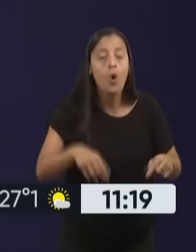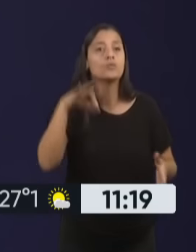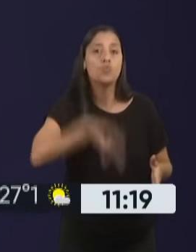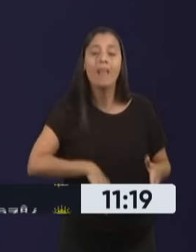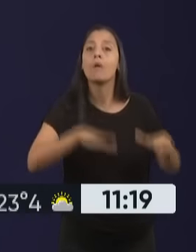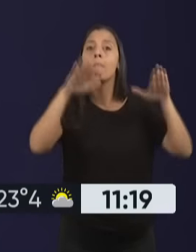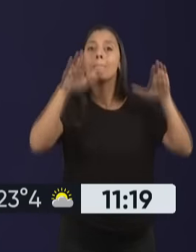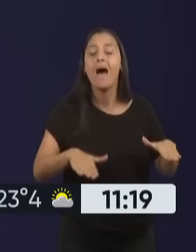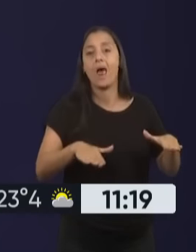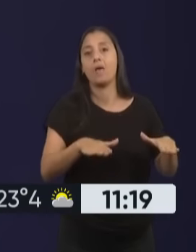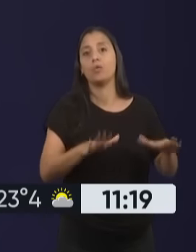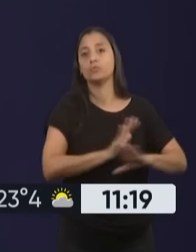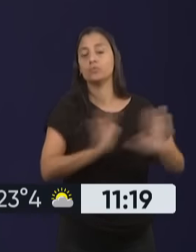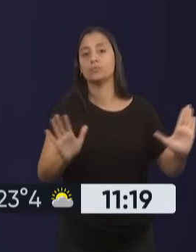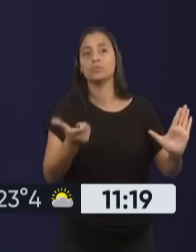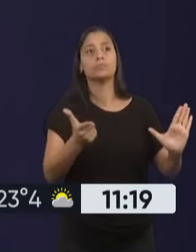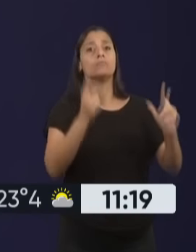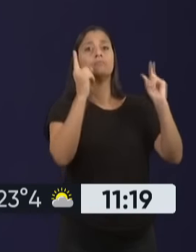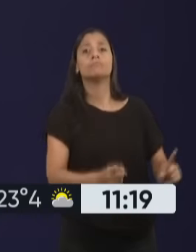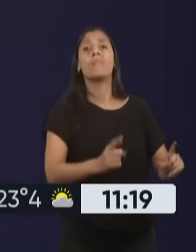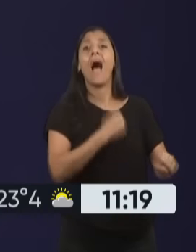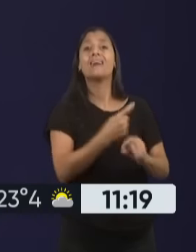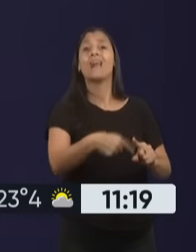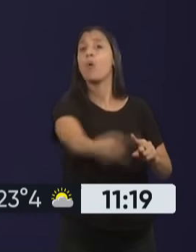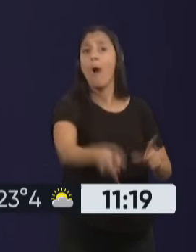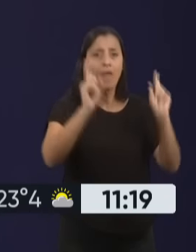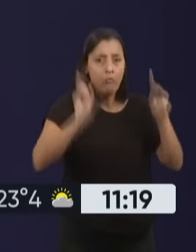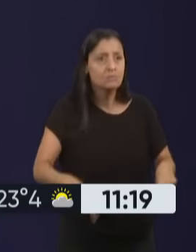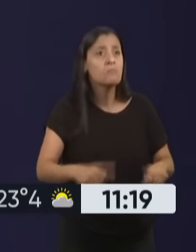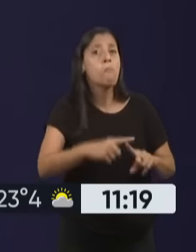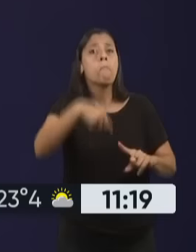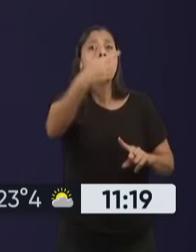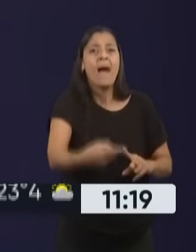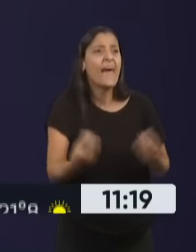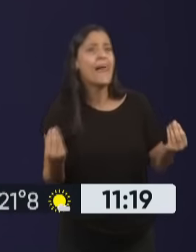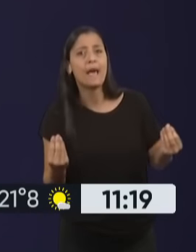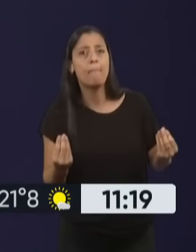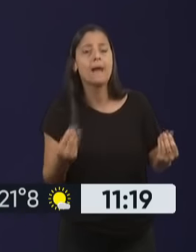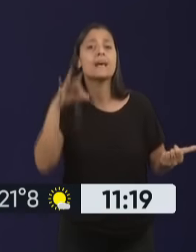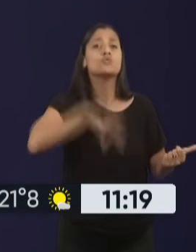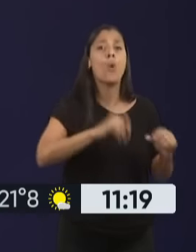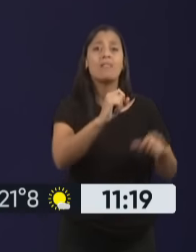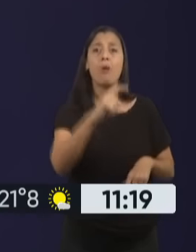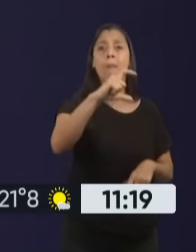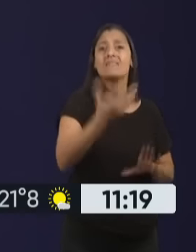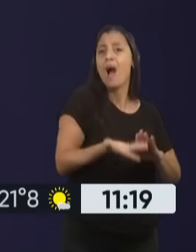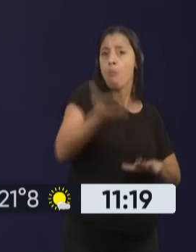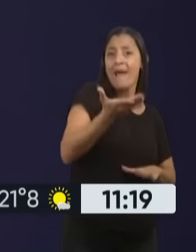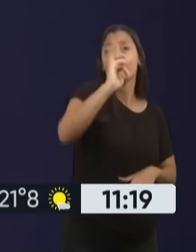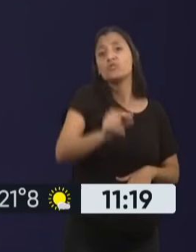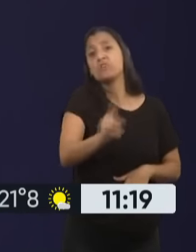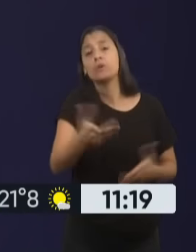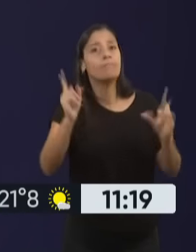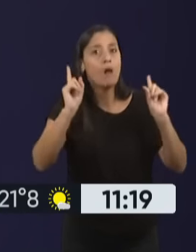están congelados de manera indeterminada No sé lo que pase mañana no lo sé si mañana hay un aumento de salarios hay